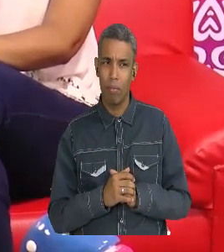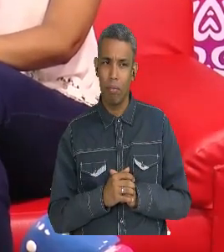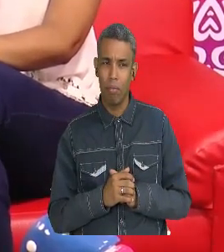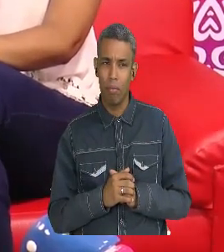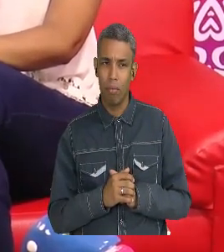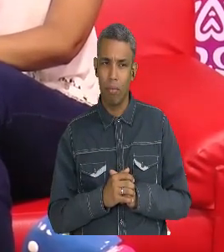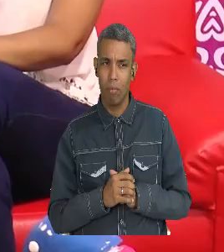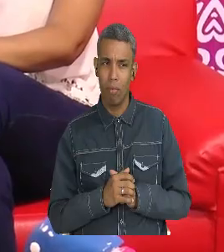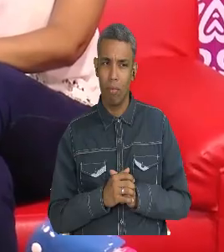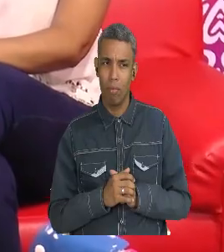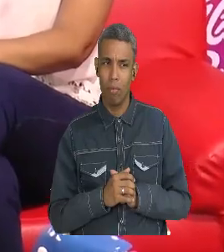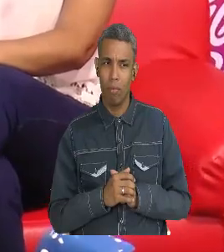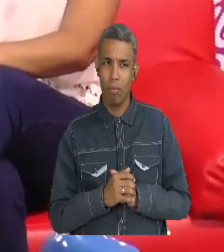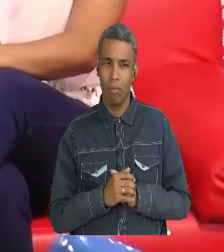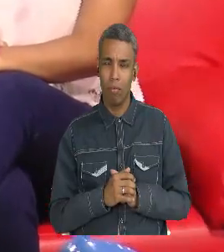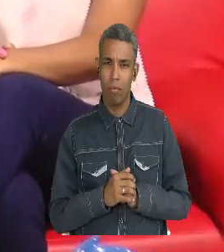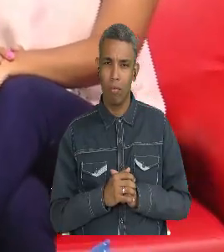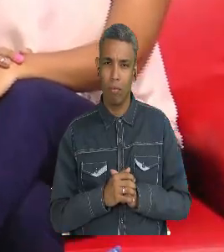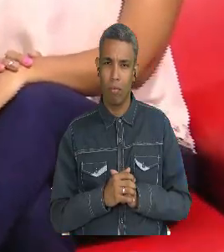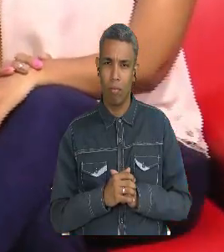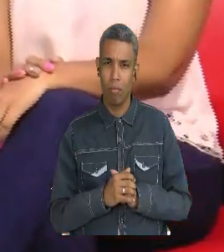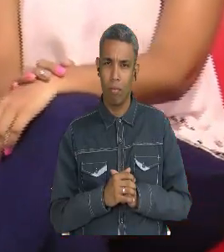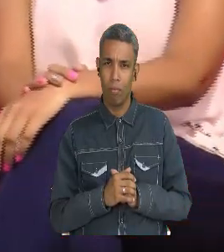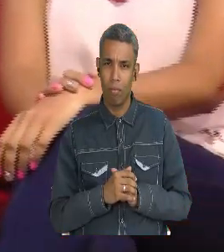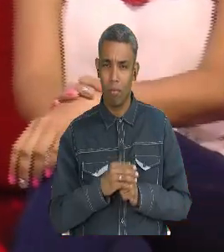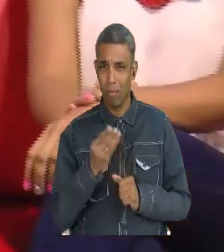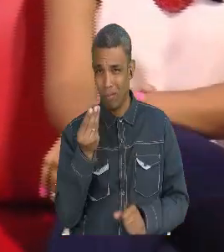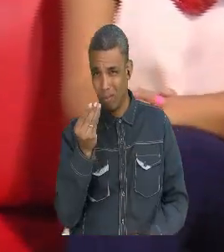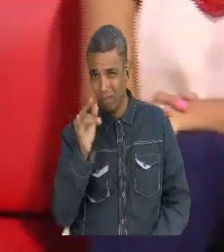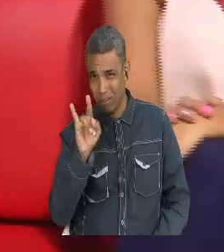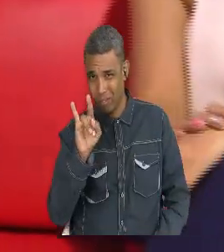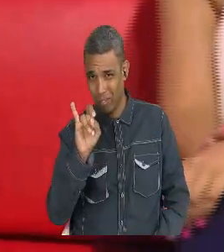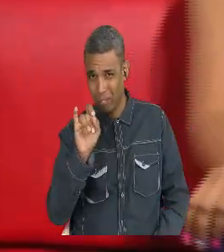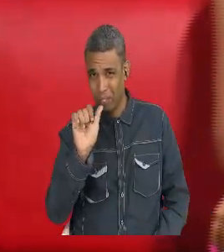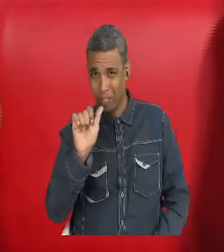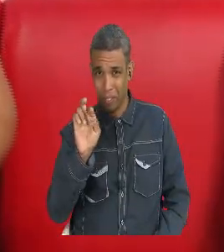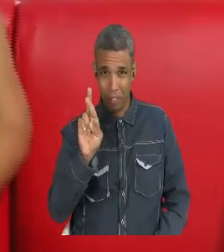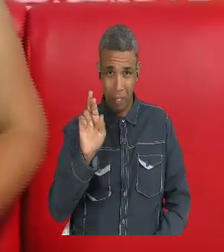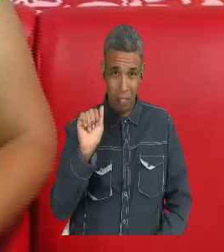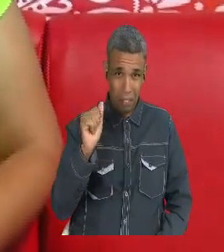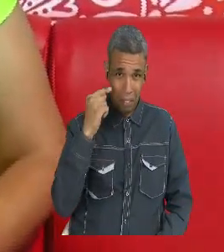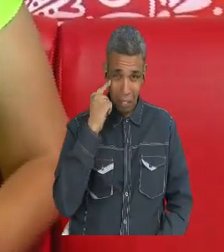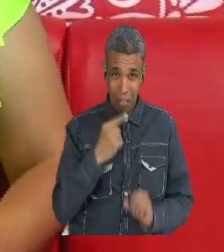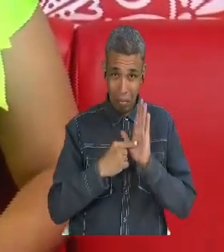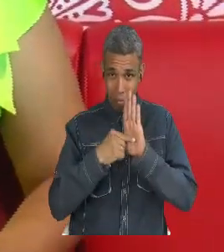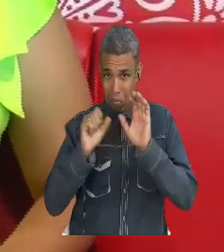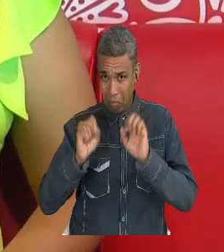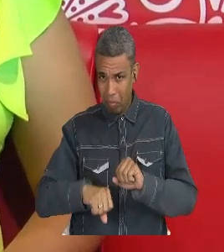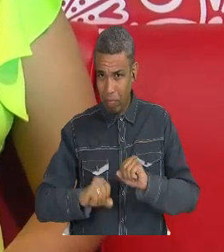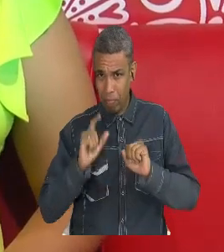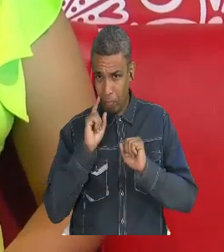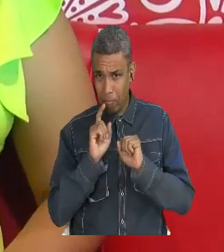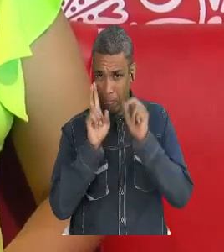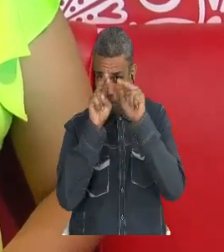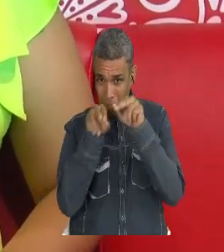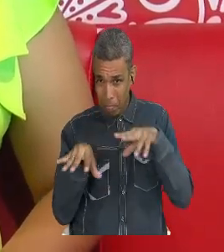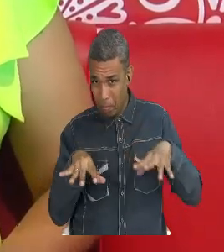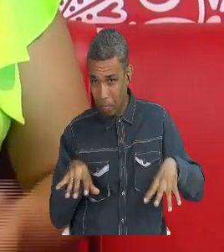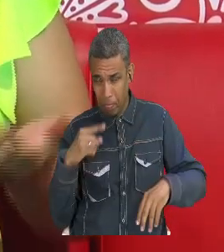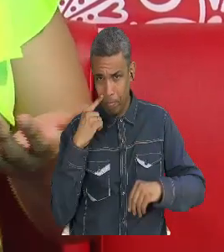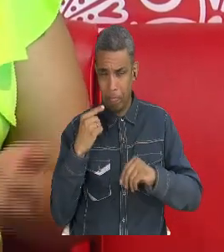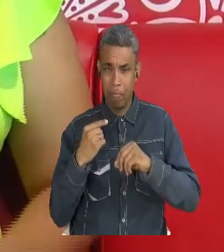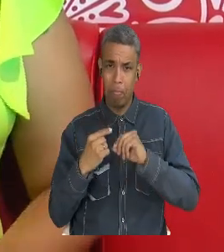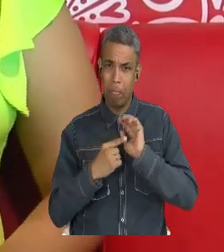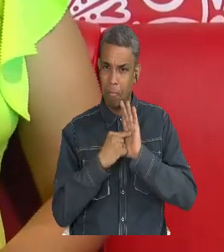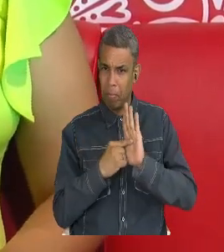usted en la página de Kiara de la Osa, nuestra presentadora, y ustedes pueden ver todos esos espectaculares accesorios que ustedes tienen,